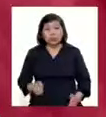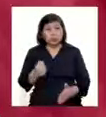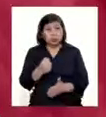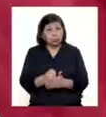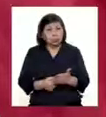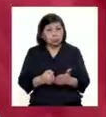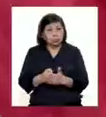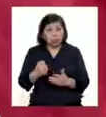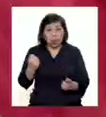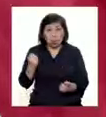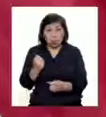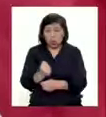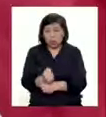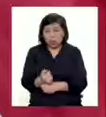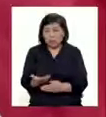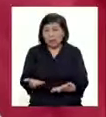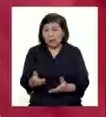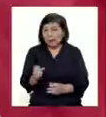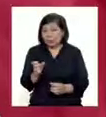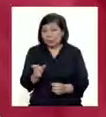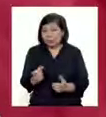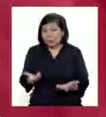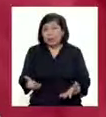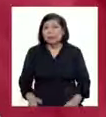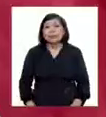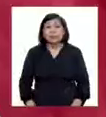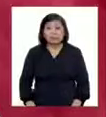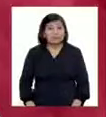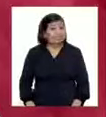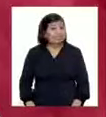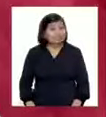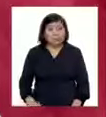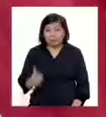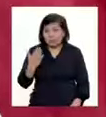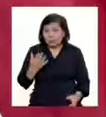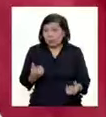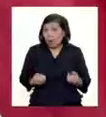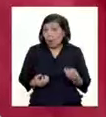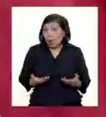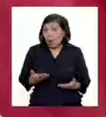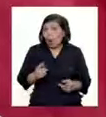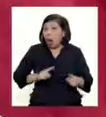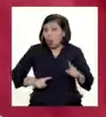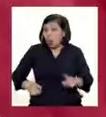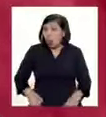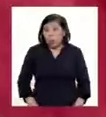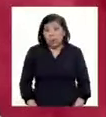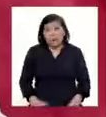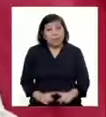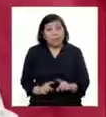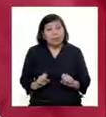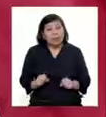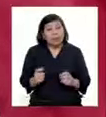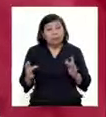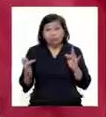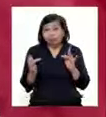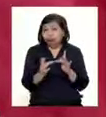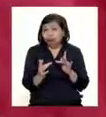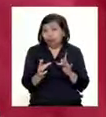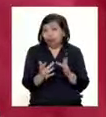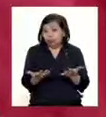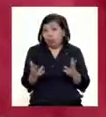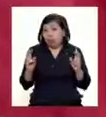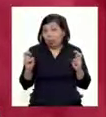también frontal contra el transporte informal debido a que, bueno, se sabe que en algunos aspectos también están vinculados